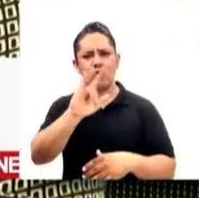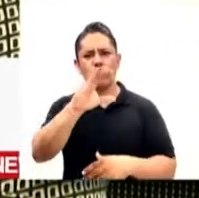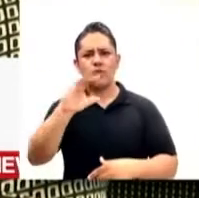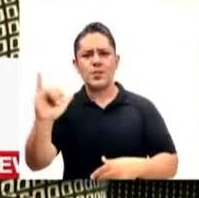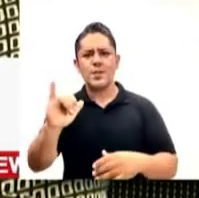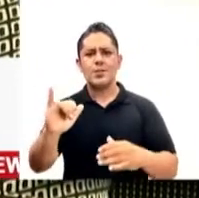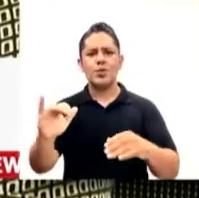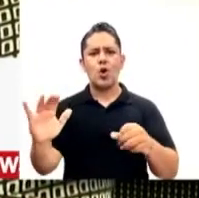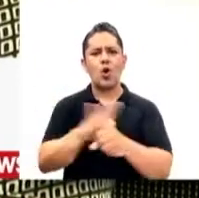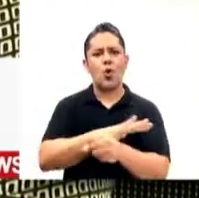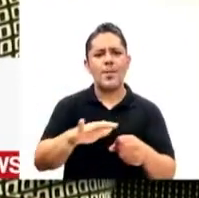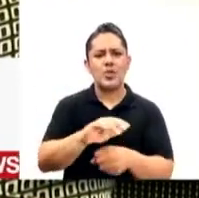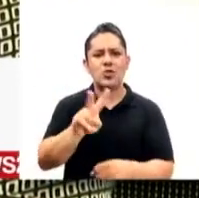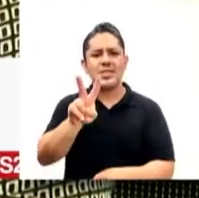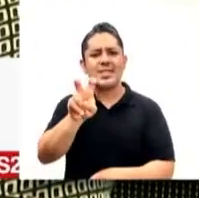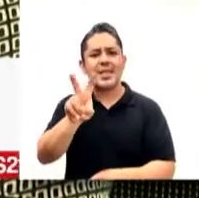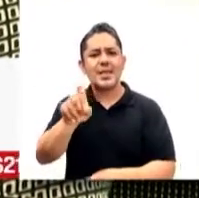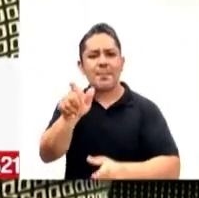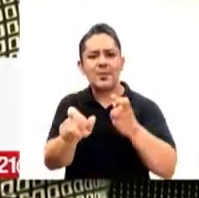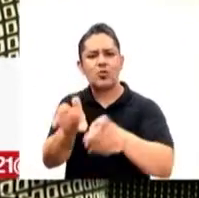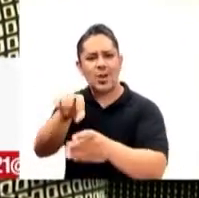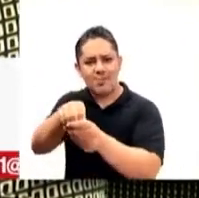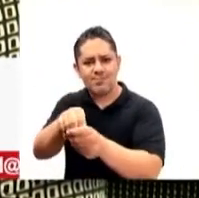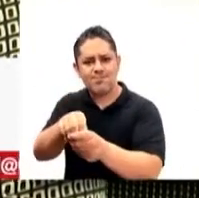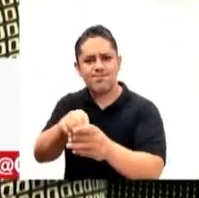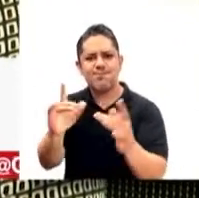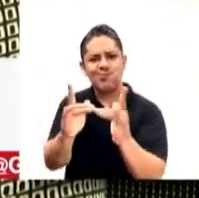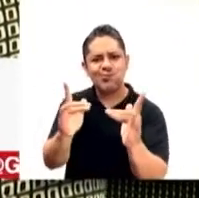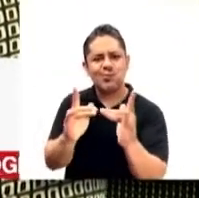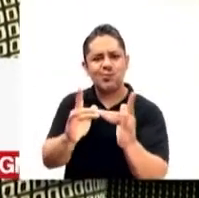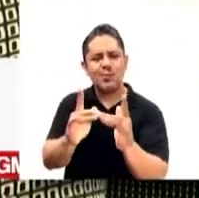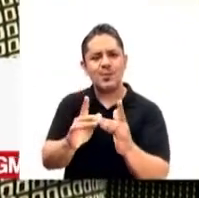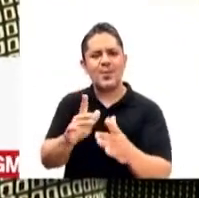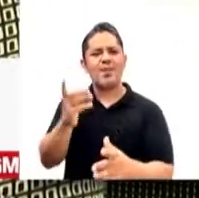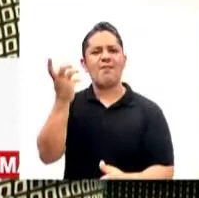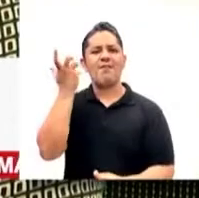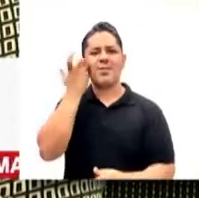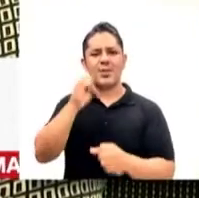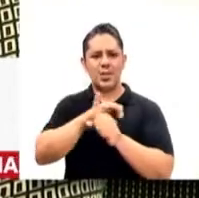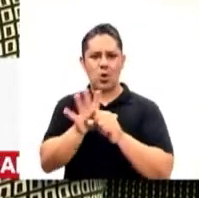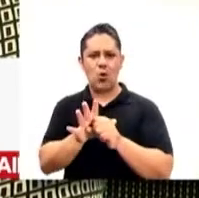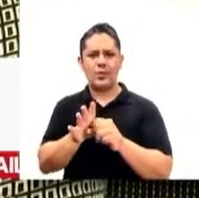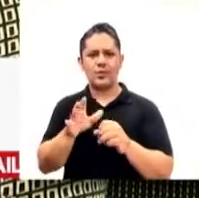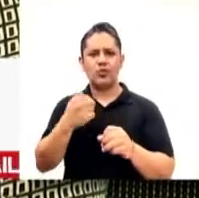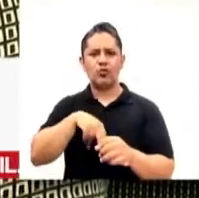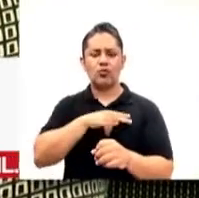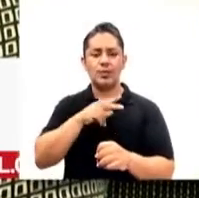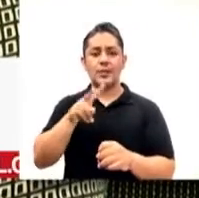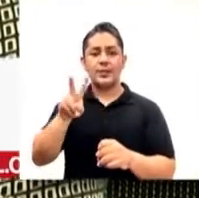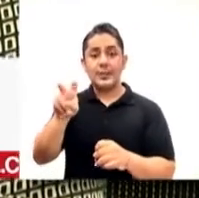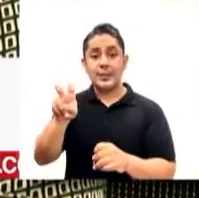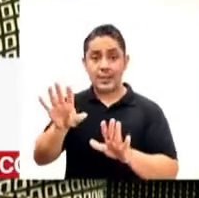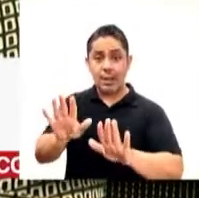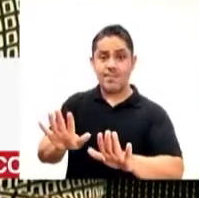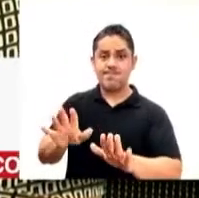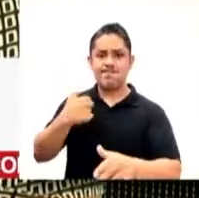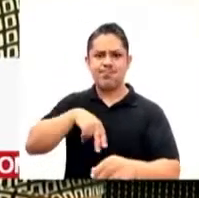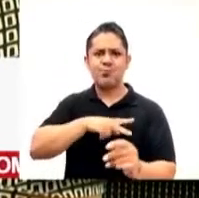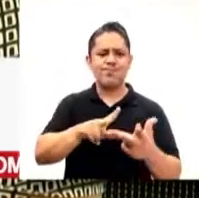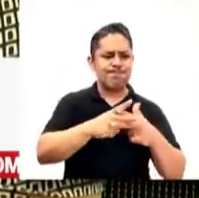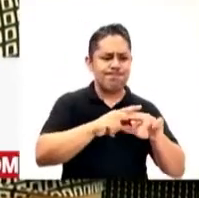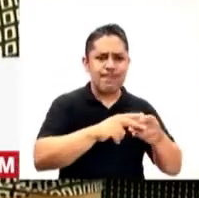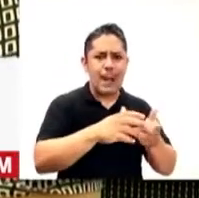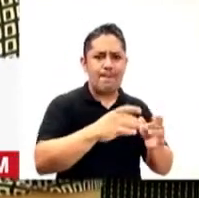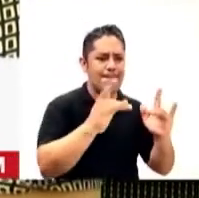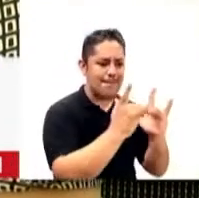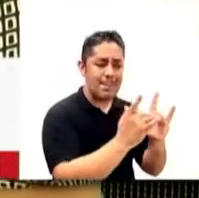con 7 pacientes. Tenemos prácticamente 7 de 7. Estamos ampliando nuestra capacidad en estos momentos a